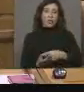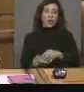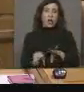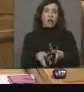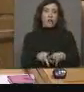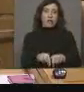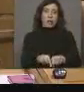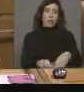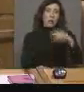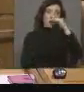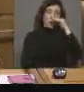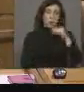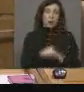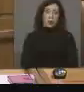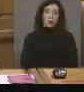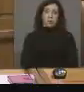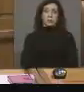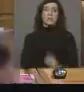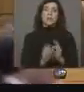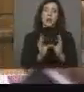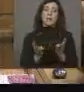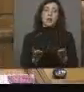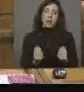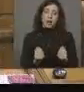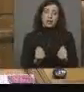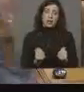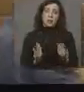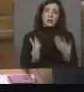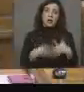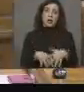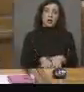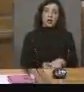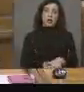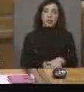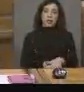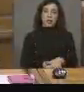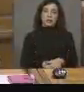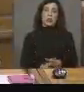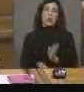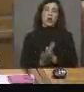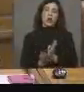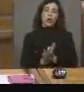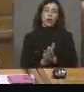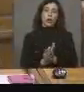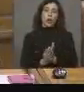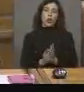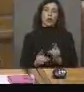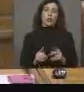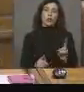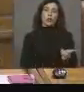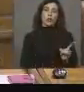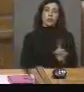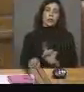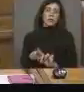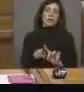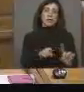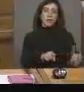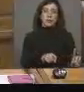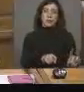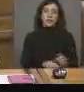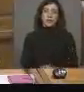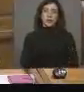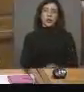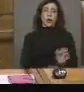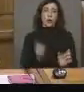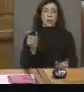en el mundo rural. No cabe duda que necesitamos integración hacia los colegios con respecto a las discapacidades diversas o